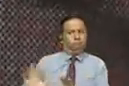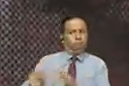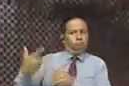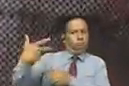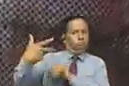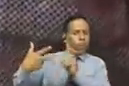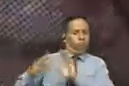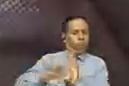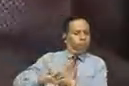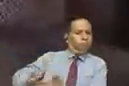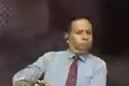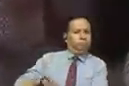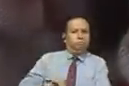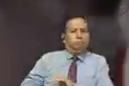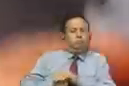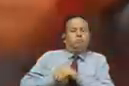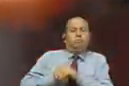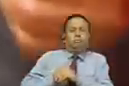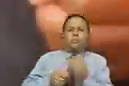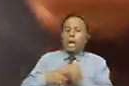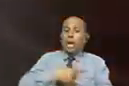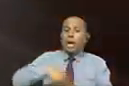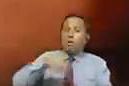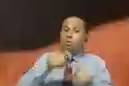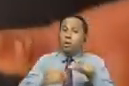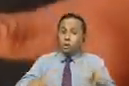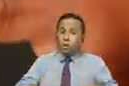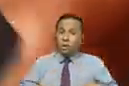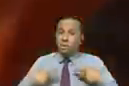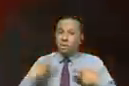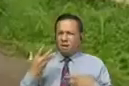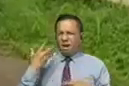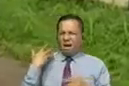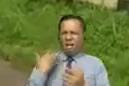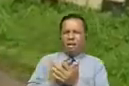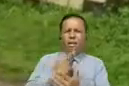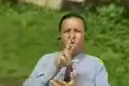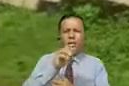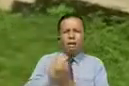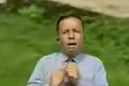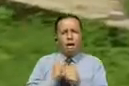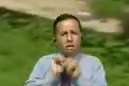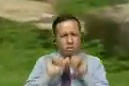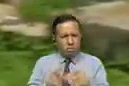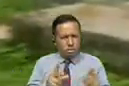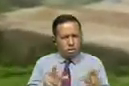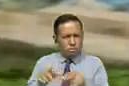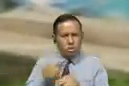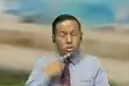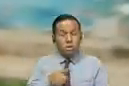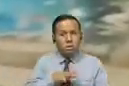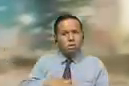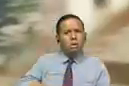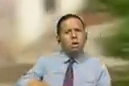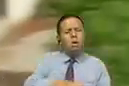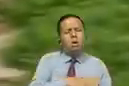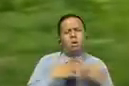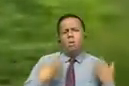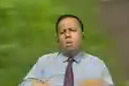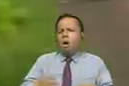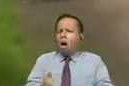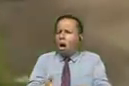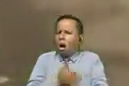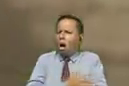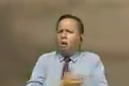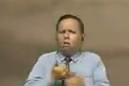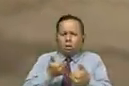así, quienes tienen viviendo más de 30 años por acá afirman que la violencia se ha desatado, pues antes